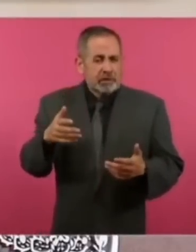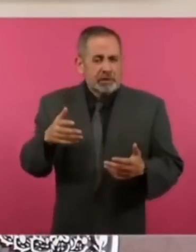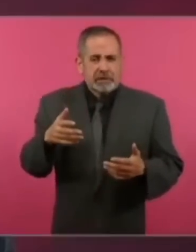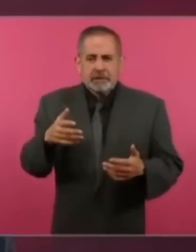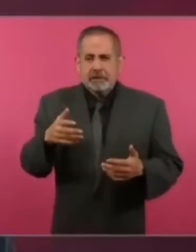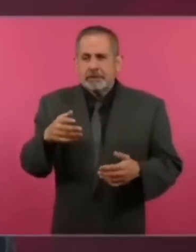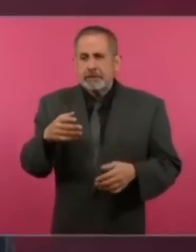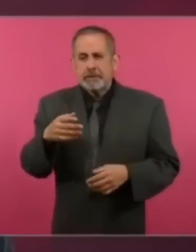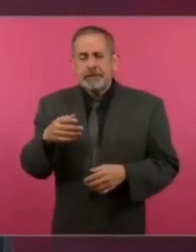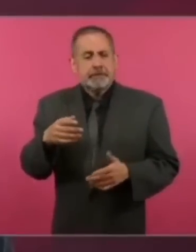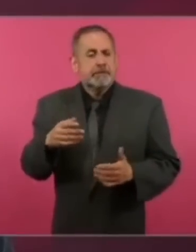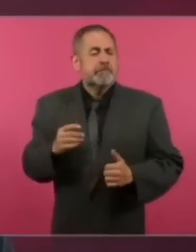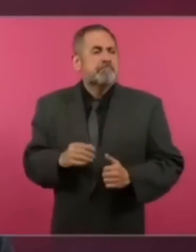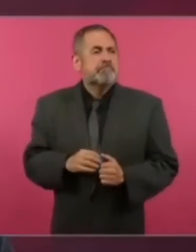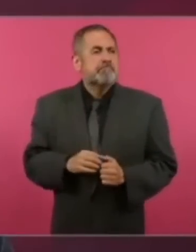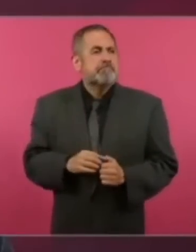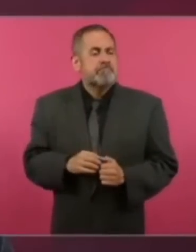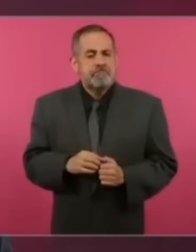el placer